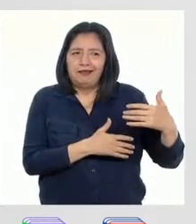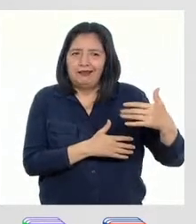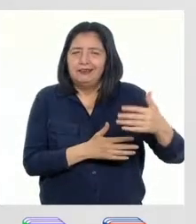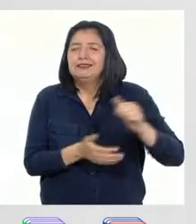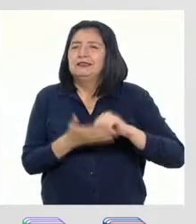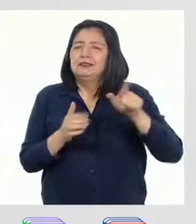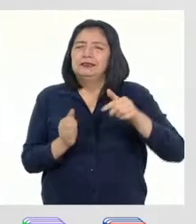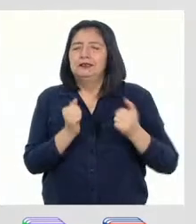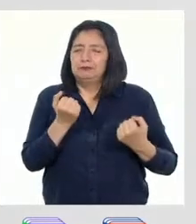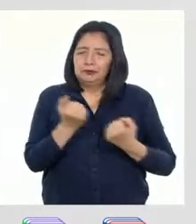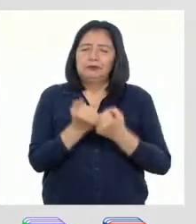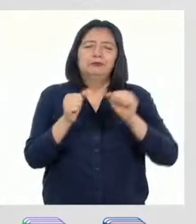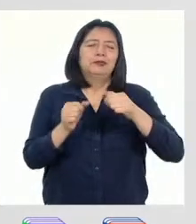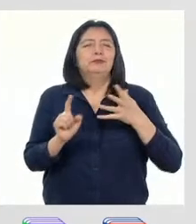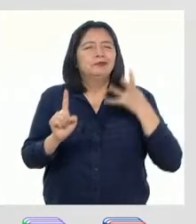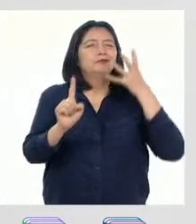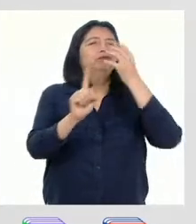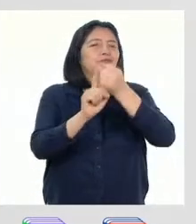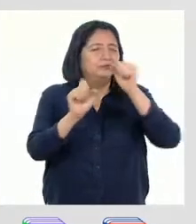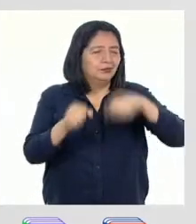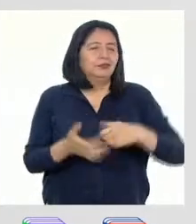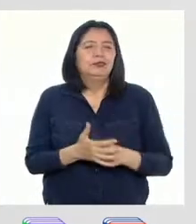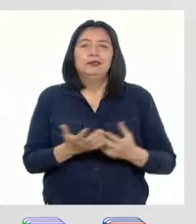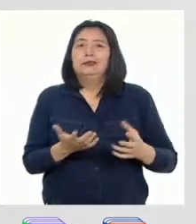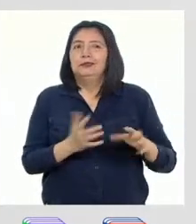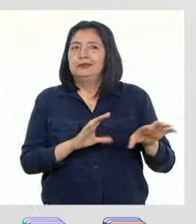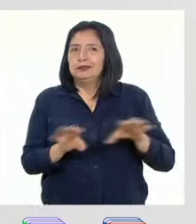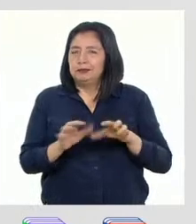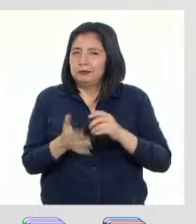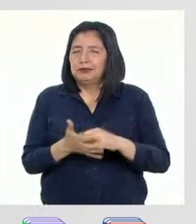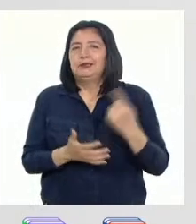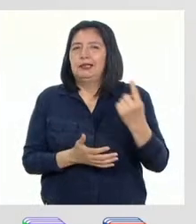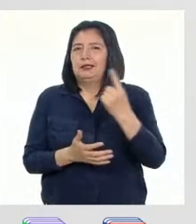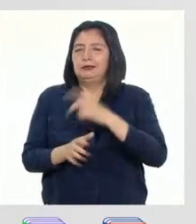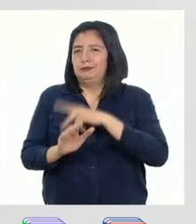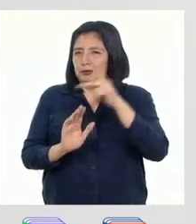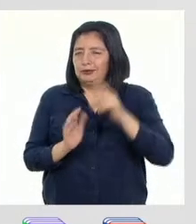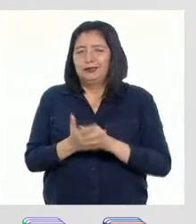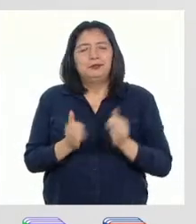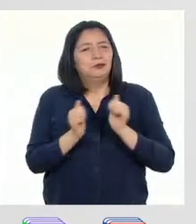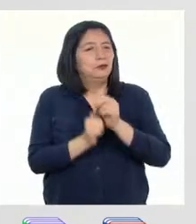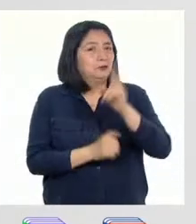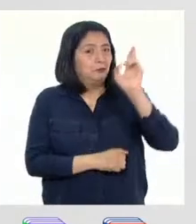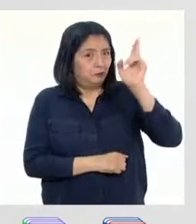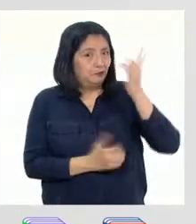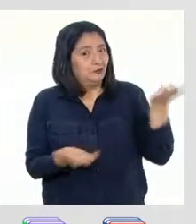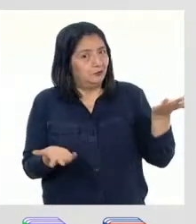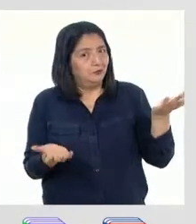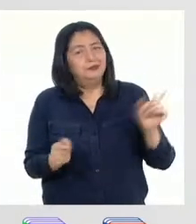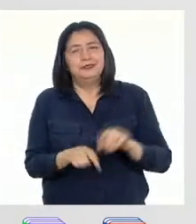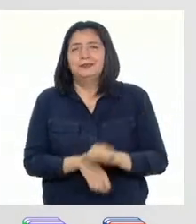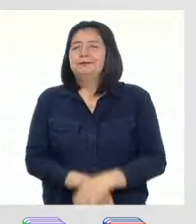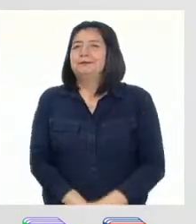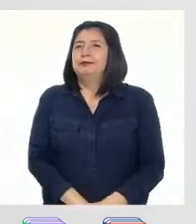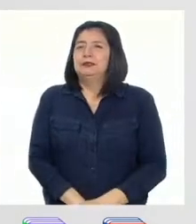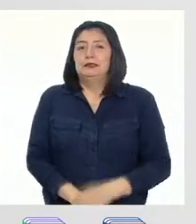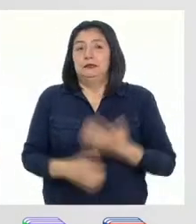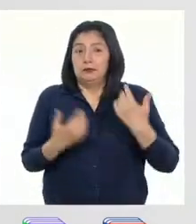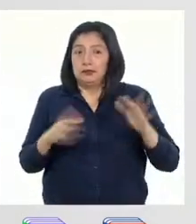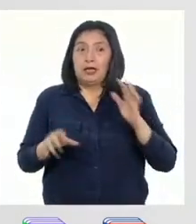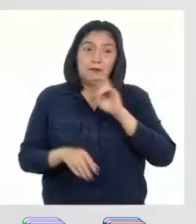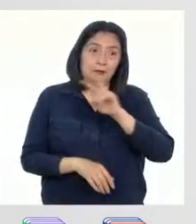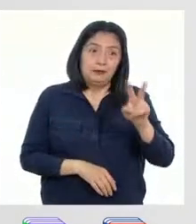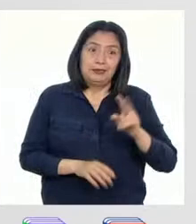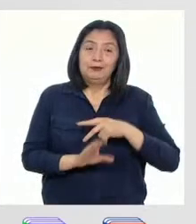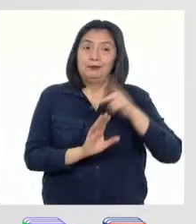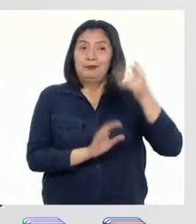quienes los han apoyado para conseguir los retos que íbamos asumiendo programa a programa, junto con sus profesores, evidentemente. Como hemos visto